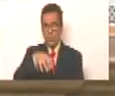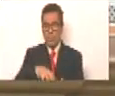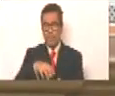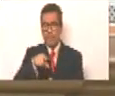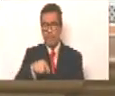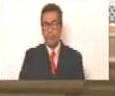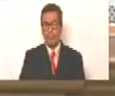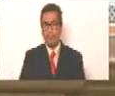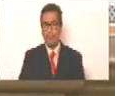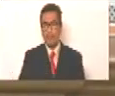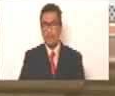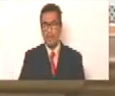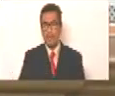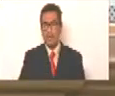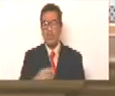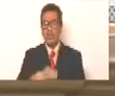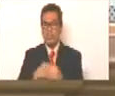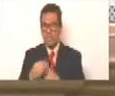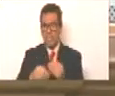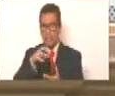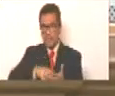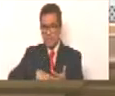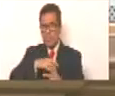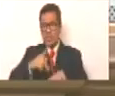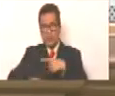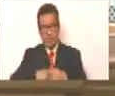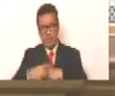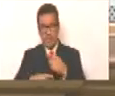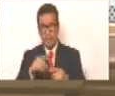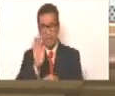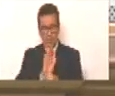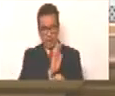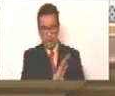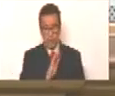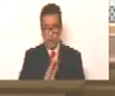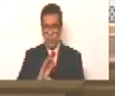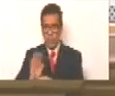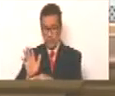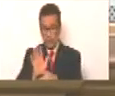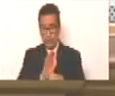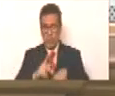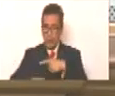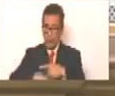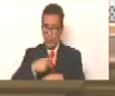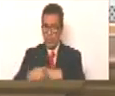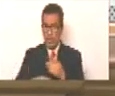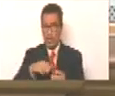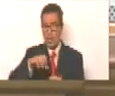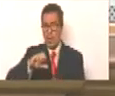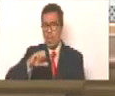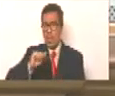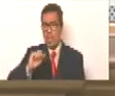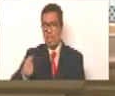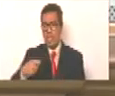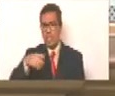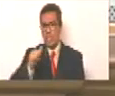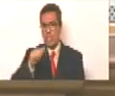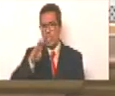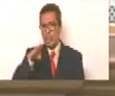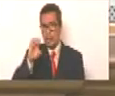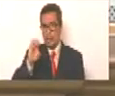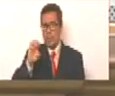se siembra, se produce, se cuida y se protege la producción de la agave cocuy, que además son los